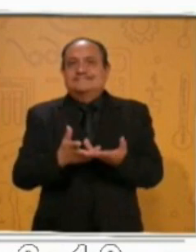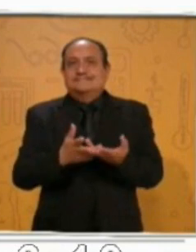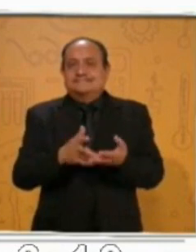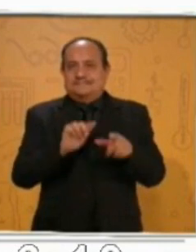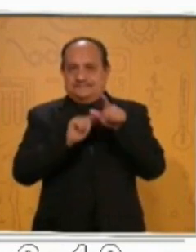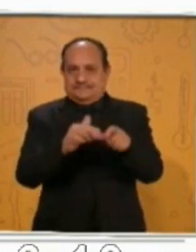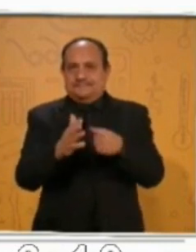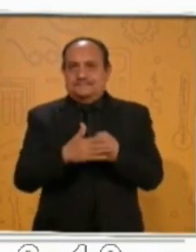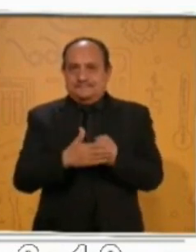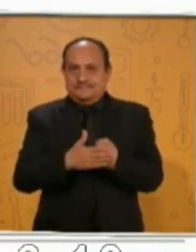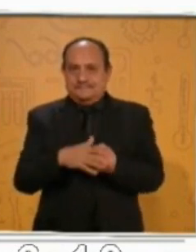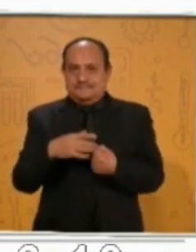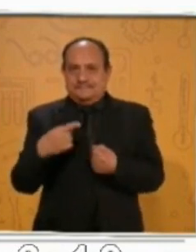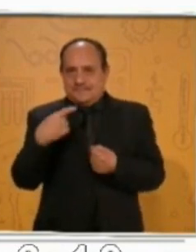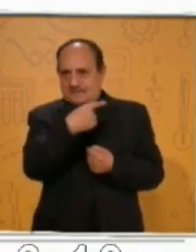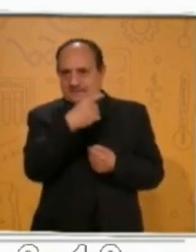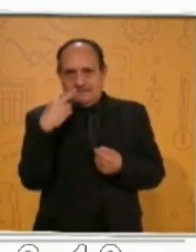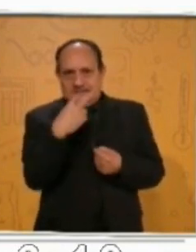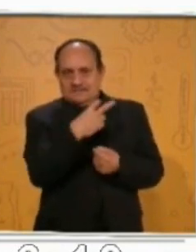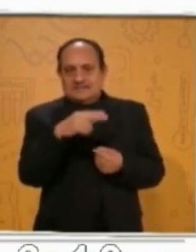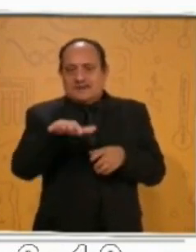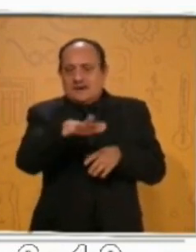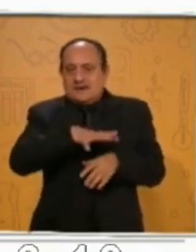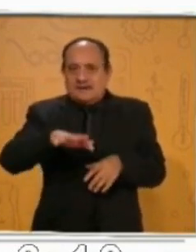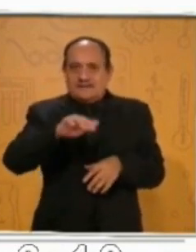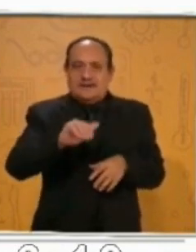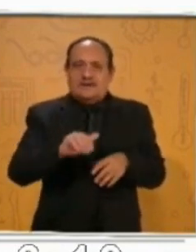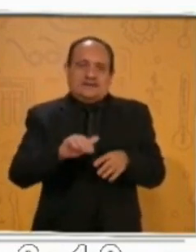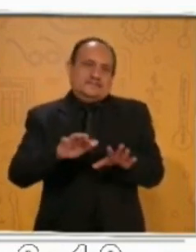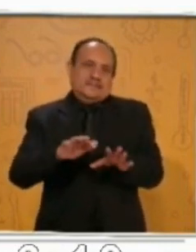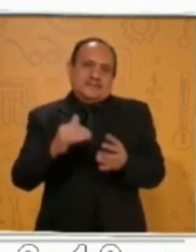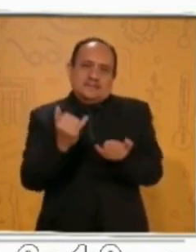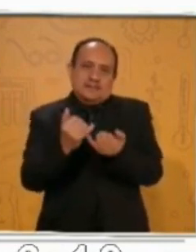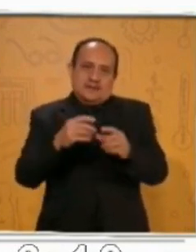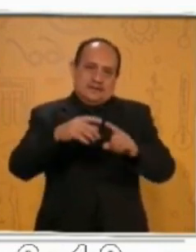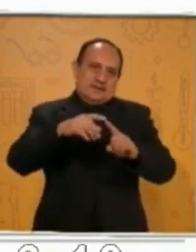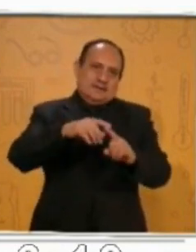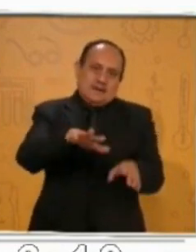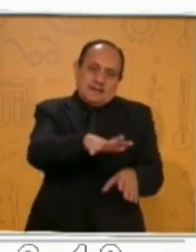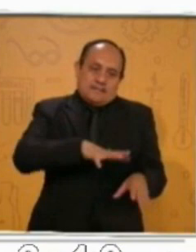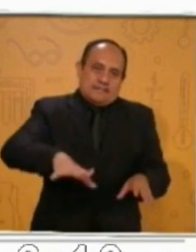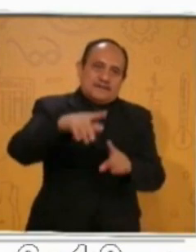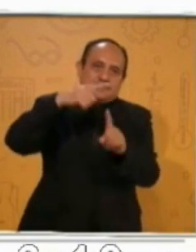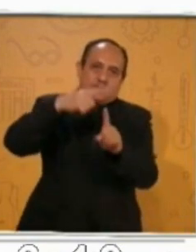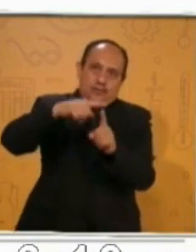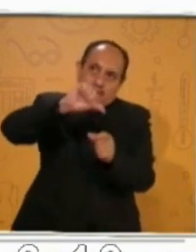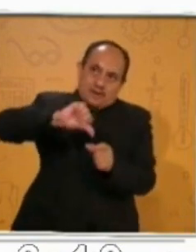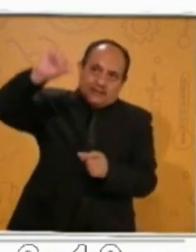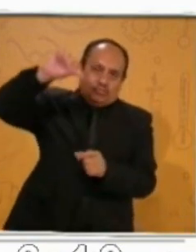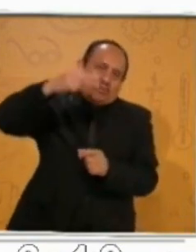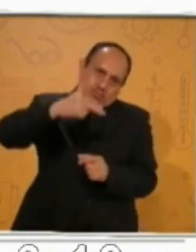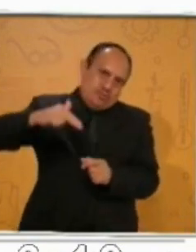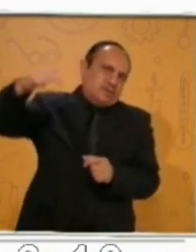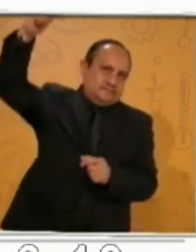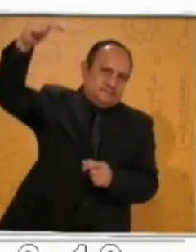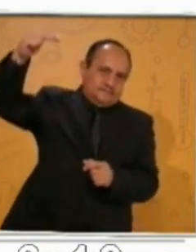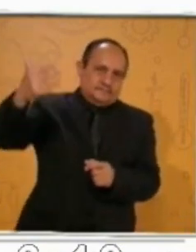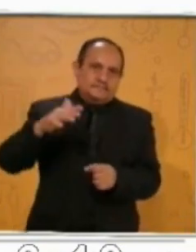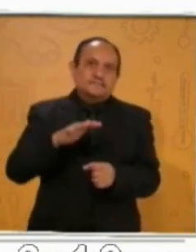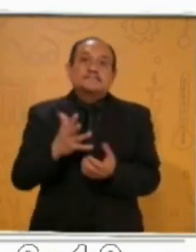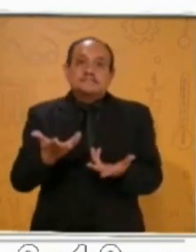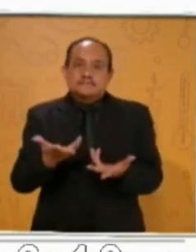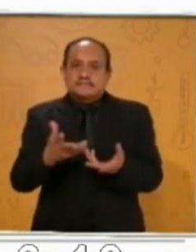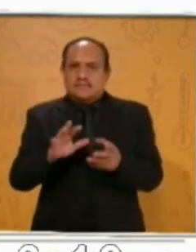siguiente. Nos dice área igual a base por altura. ¿A quién corresponde obtener esa área?